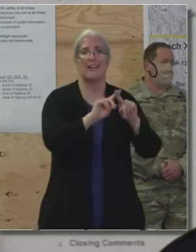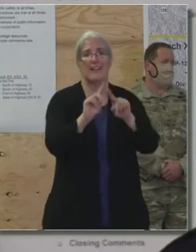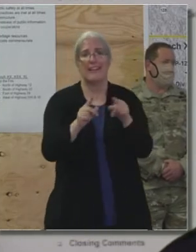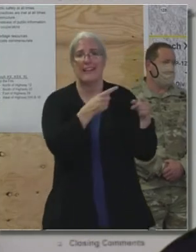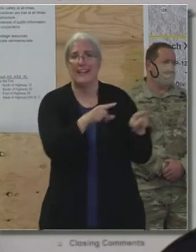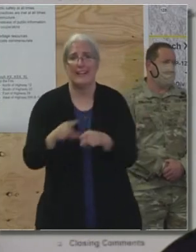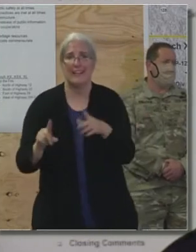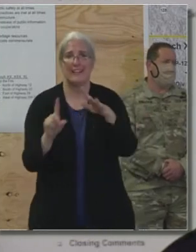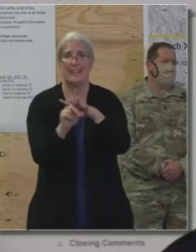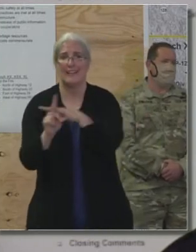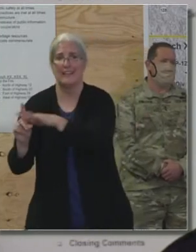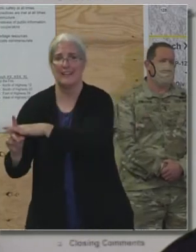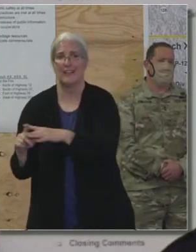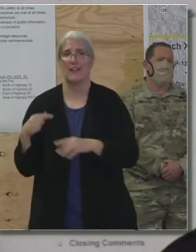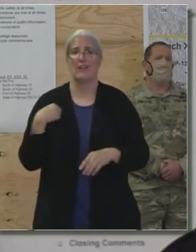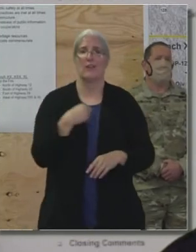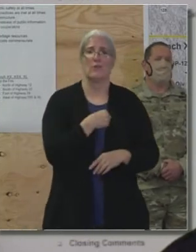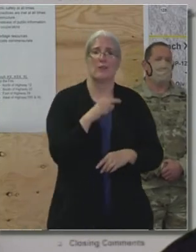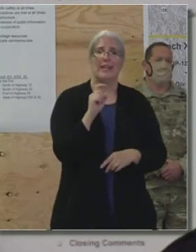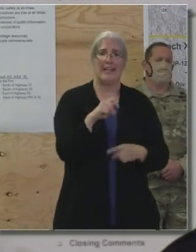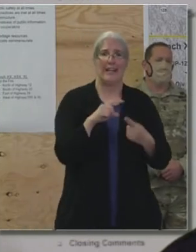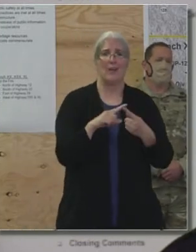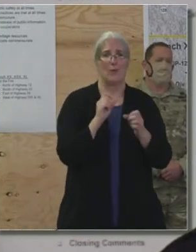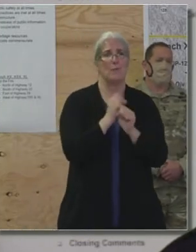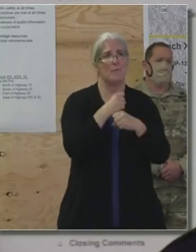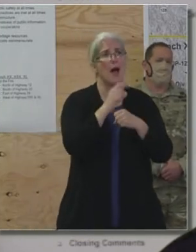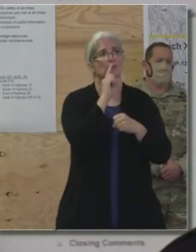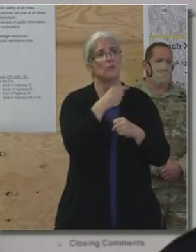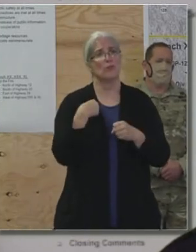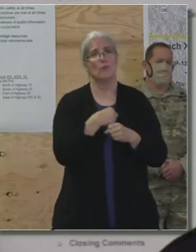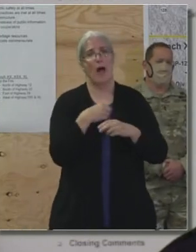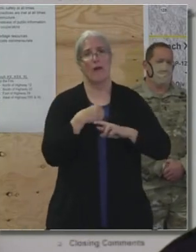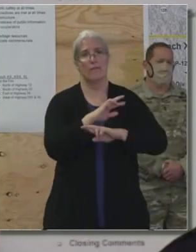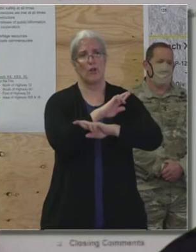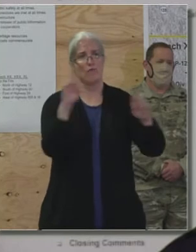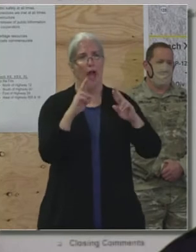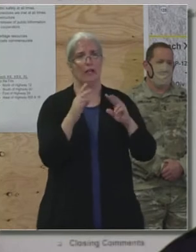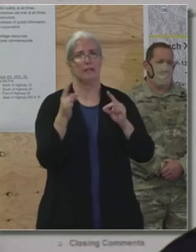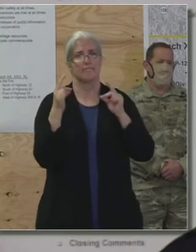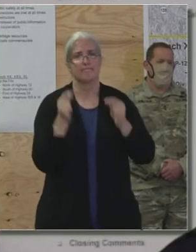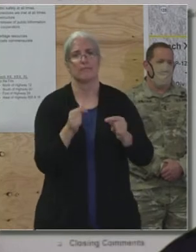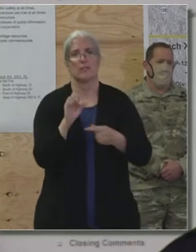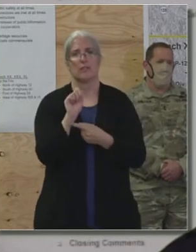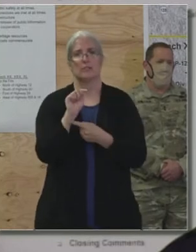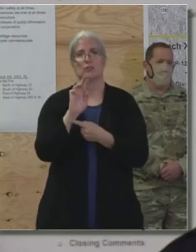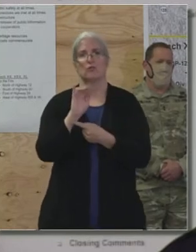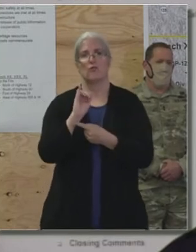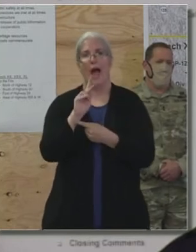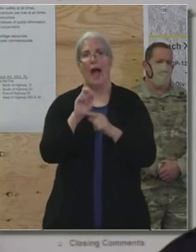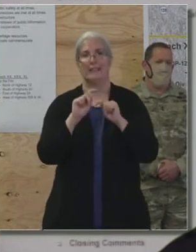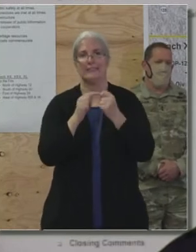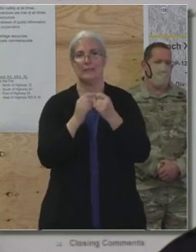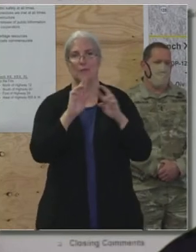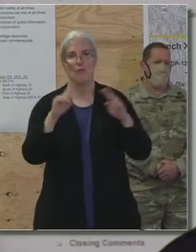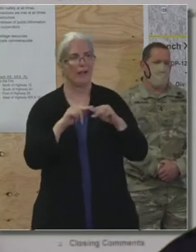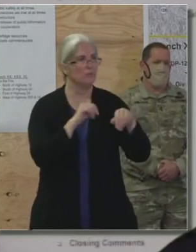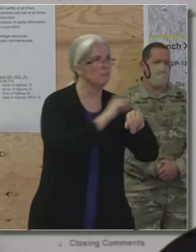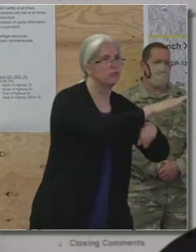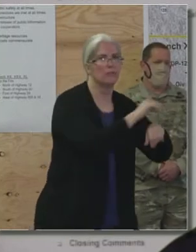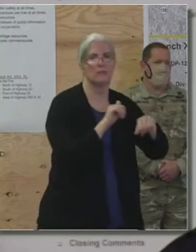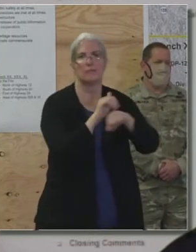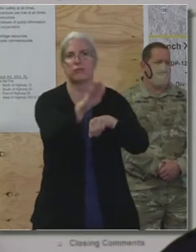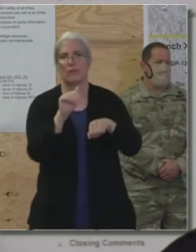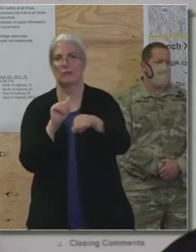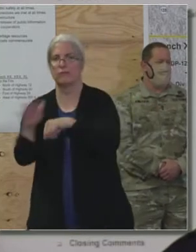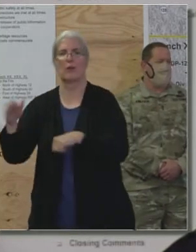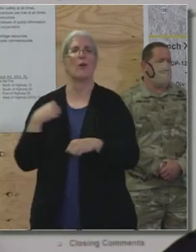podremos proporcionar equipos de ataque de intervención para la una mayor supresión de los incendios y